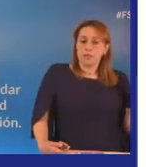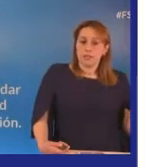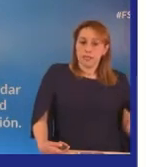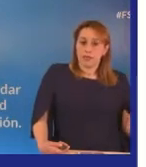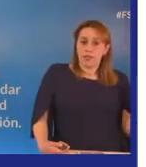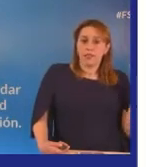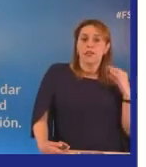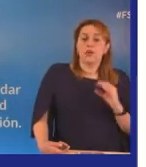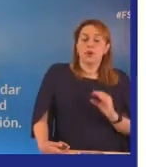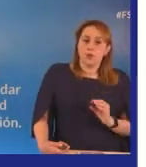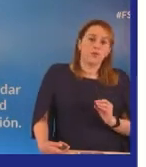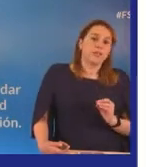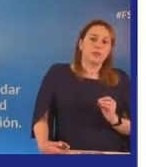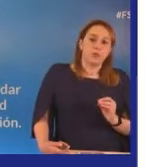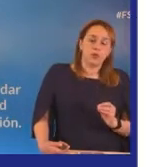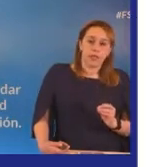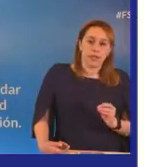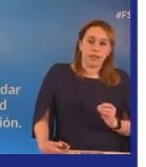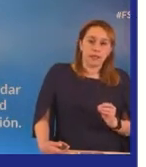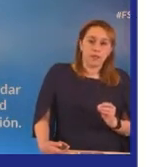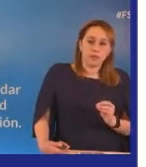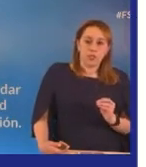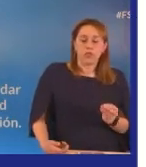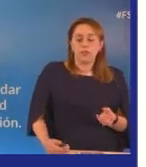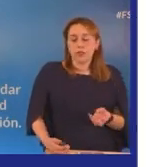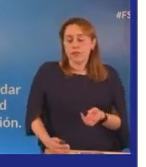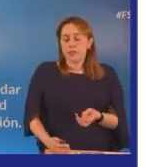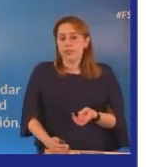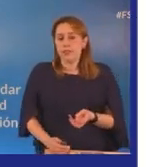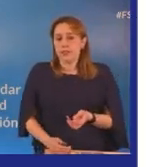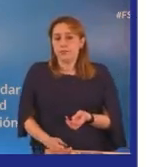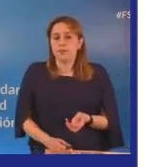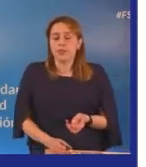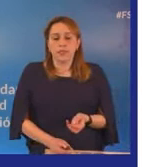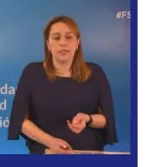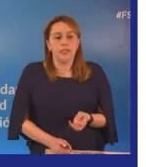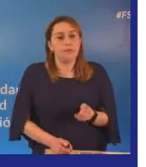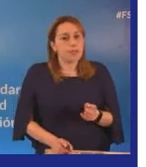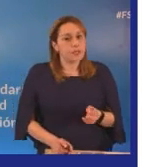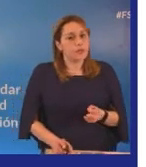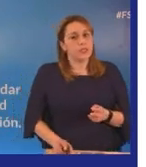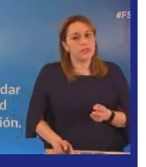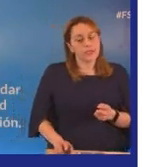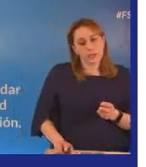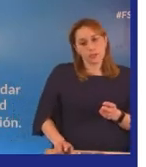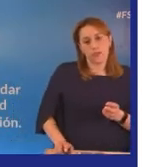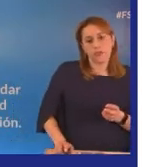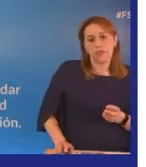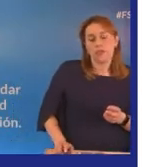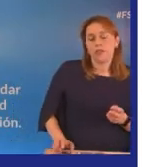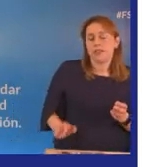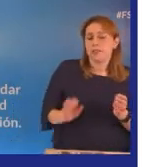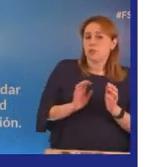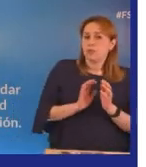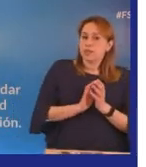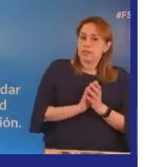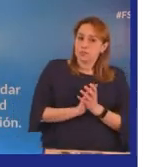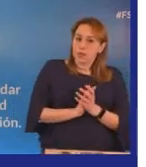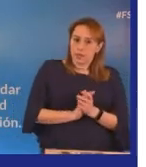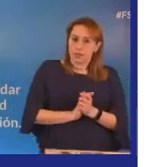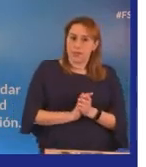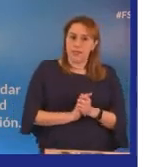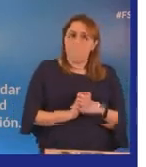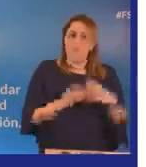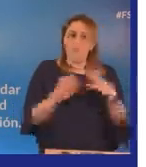en fase leve como en fase moderada, donde yo le voy a facilitar a mi paciente la parte de orientación. La orientación va en